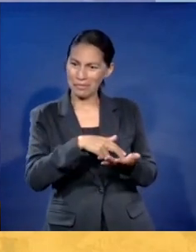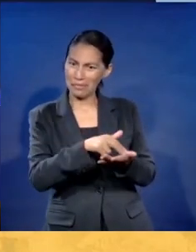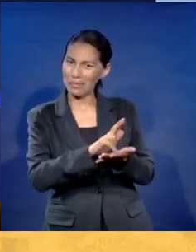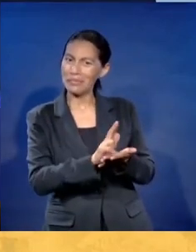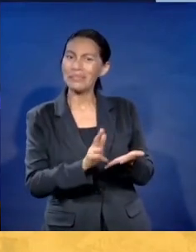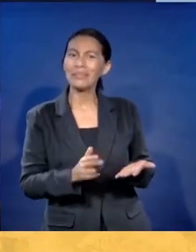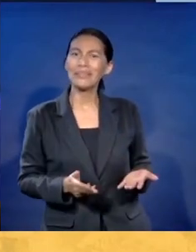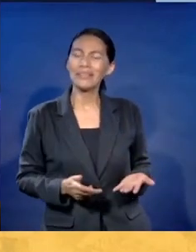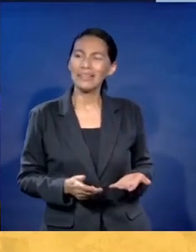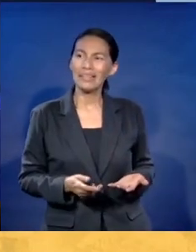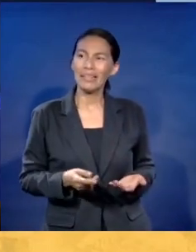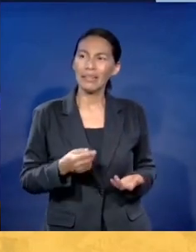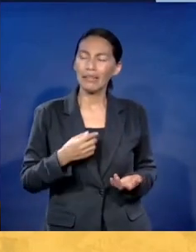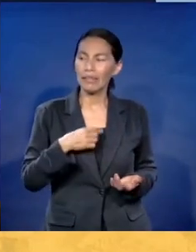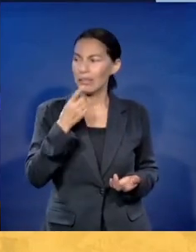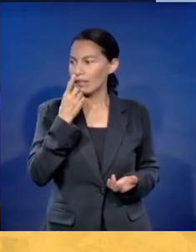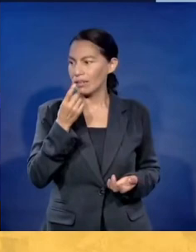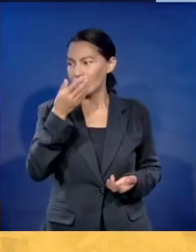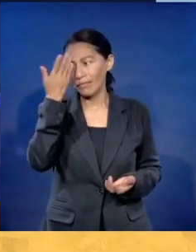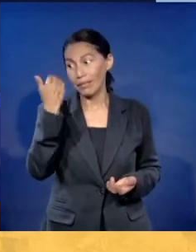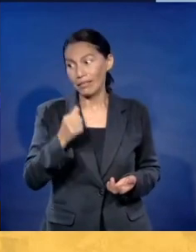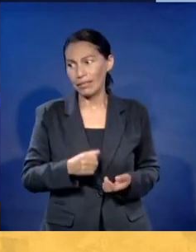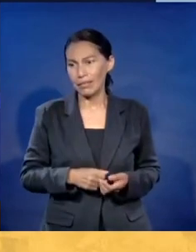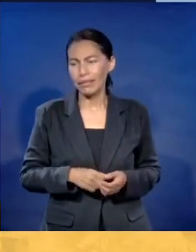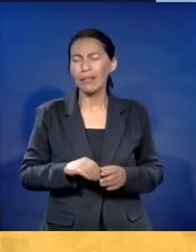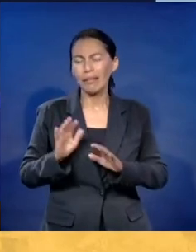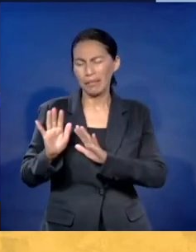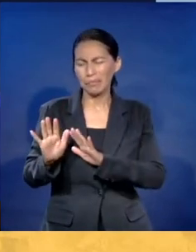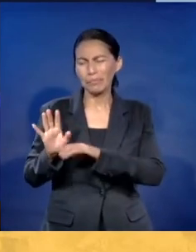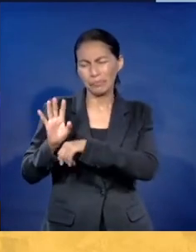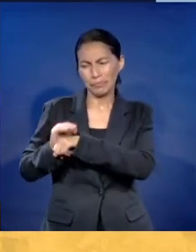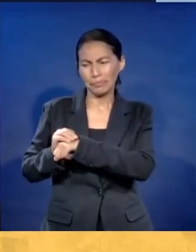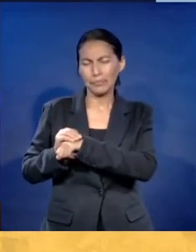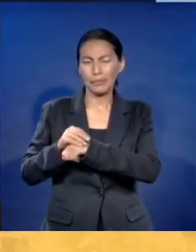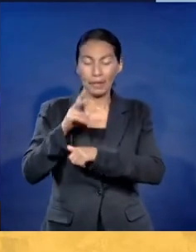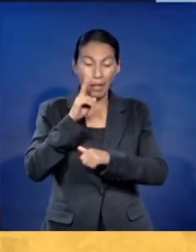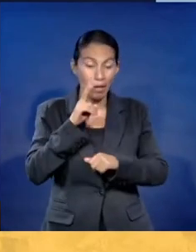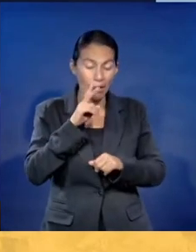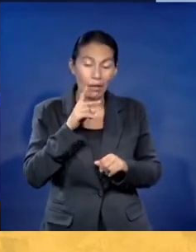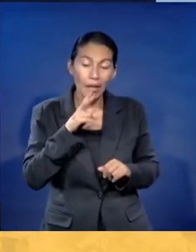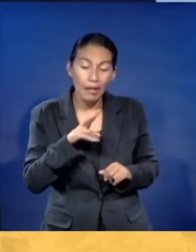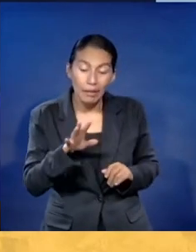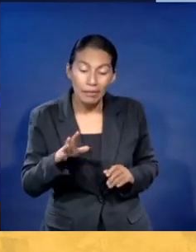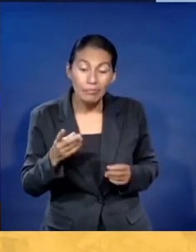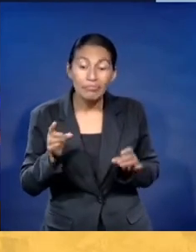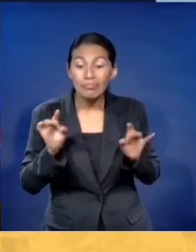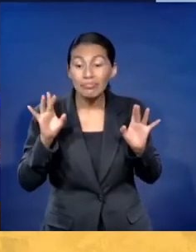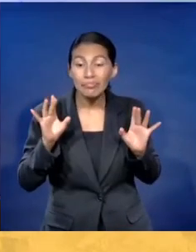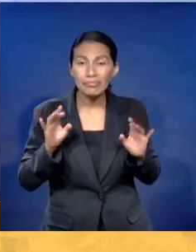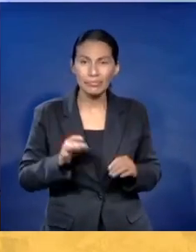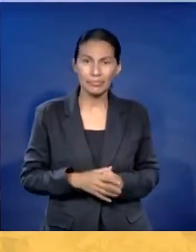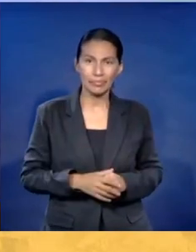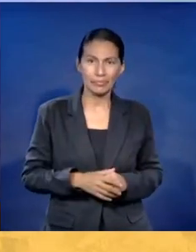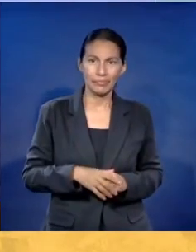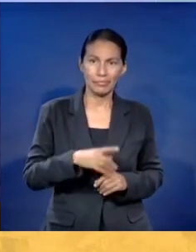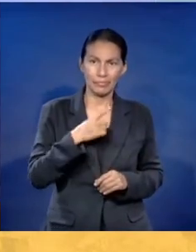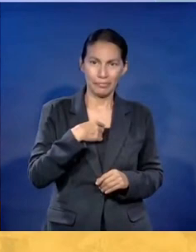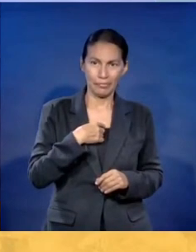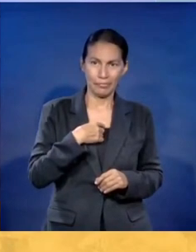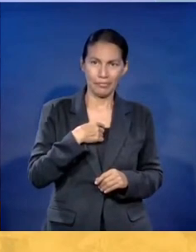pues no sé no le dije no creo que le dije Permíteme mi amor Déjame verificar qué ocurre me bajo del carro